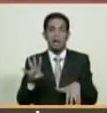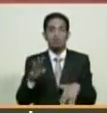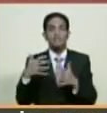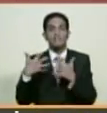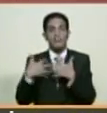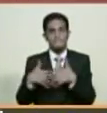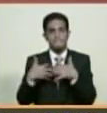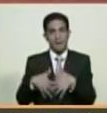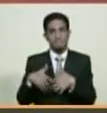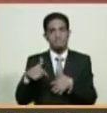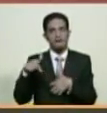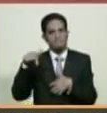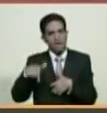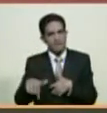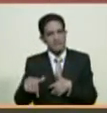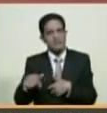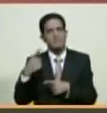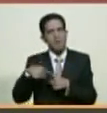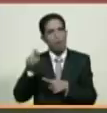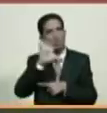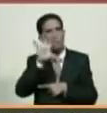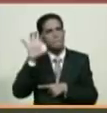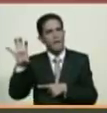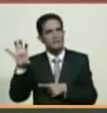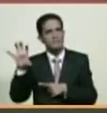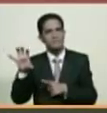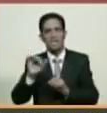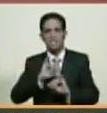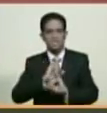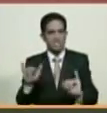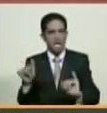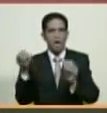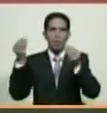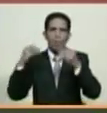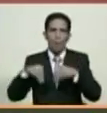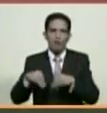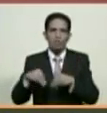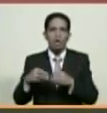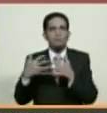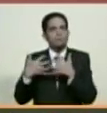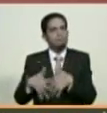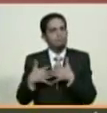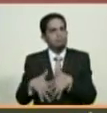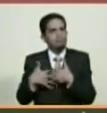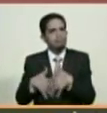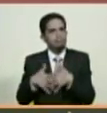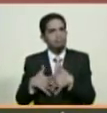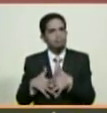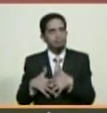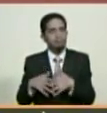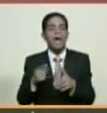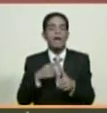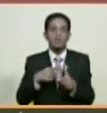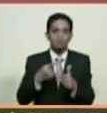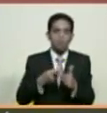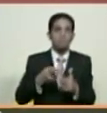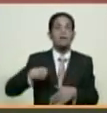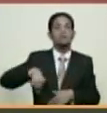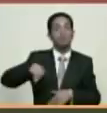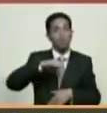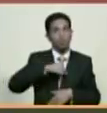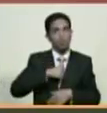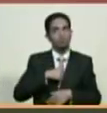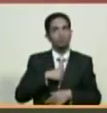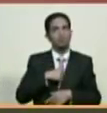y transnacionales. Es decir, por vía del funcionamiento de la economía, nosotros vamos a lograr